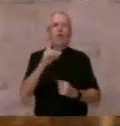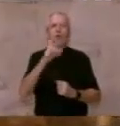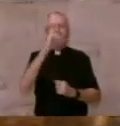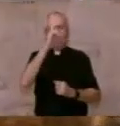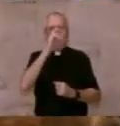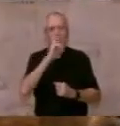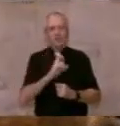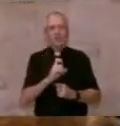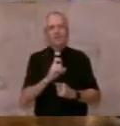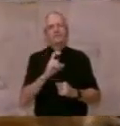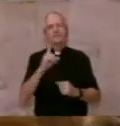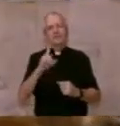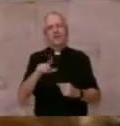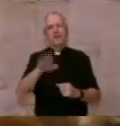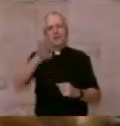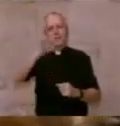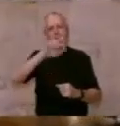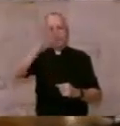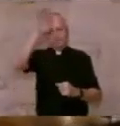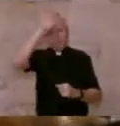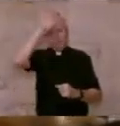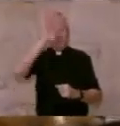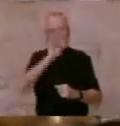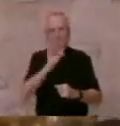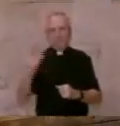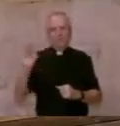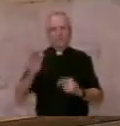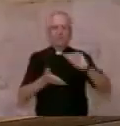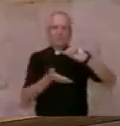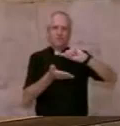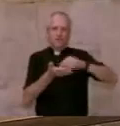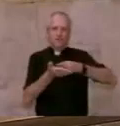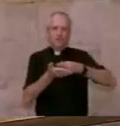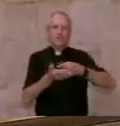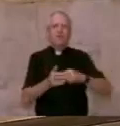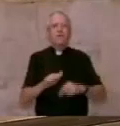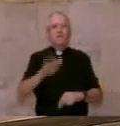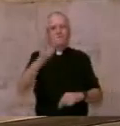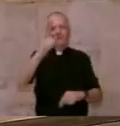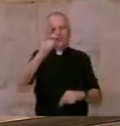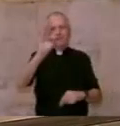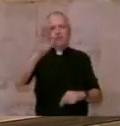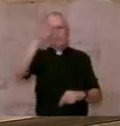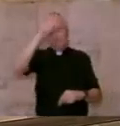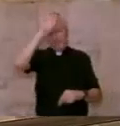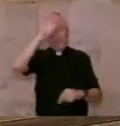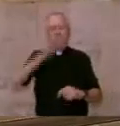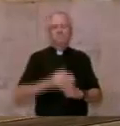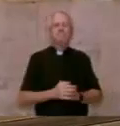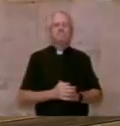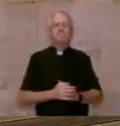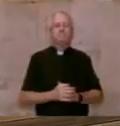nuestro pontificado. Firmado Francisco Papa.